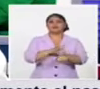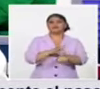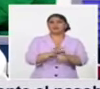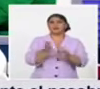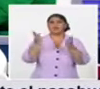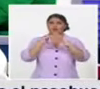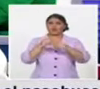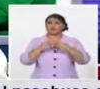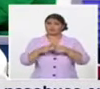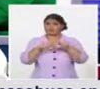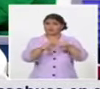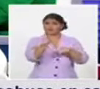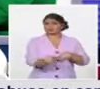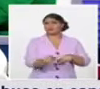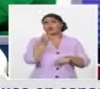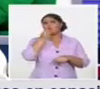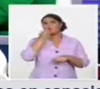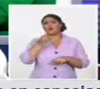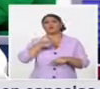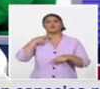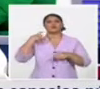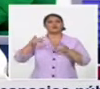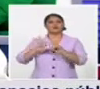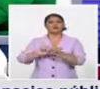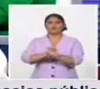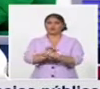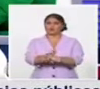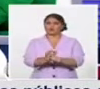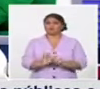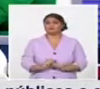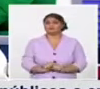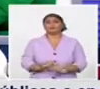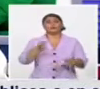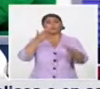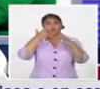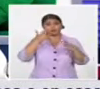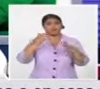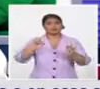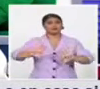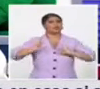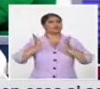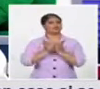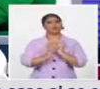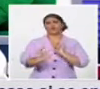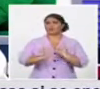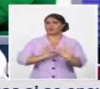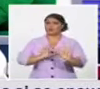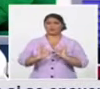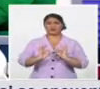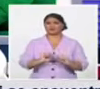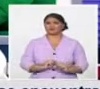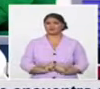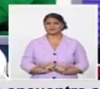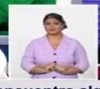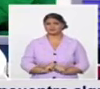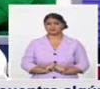aprendiendo el valor que tiene el antecedente de hipertensión arterial, de